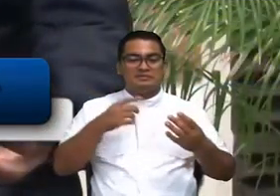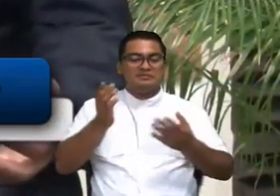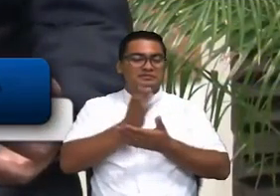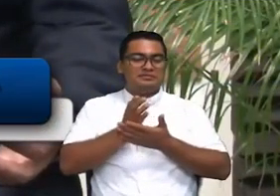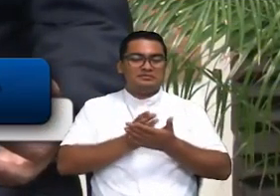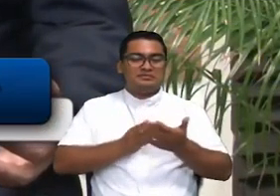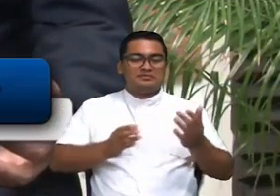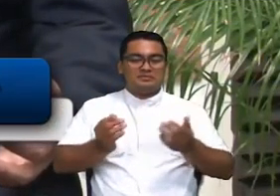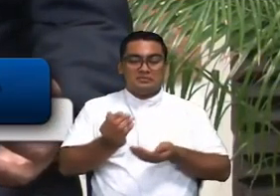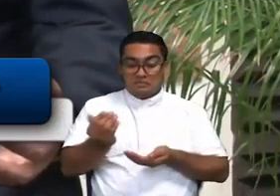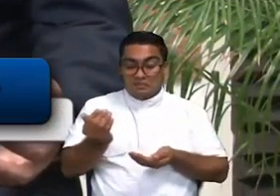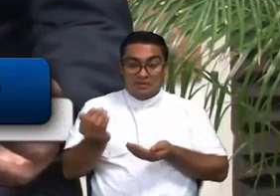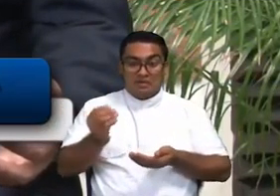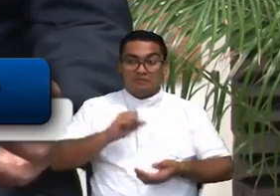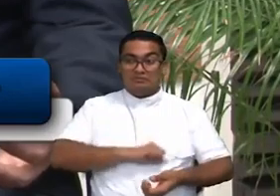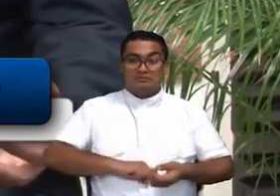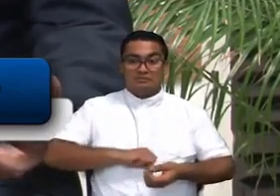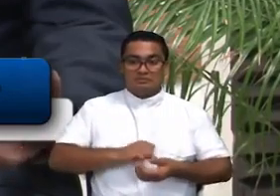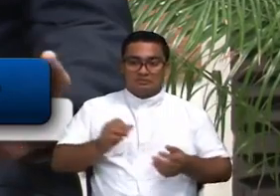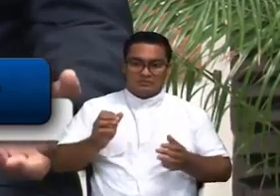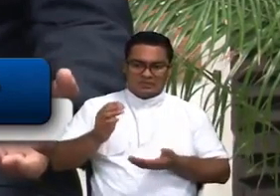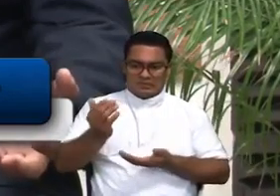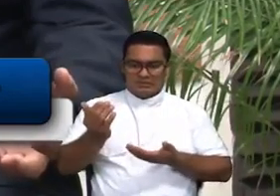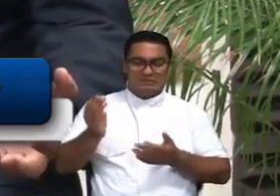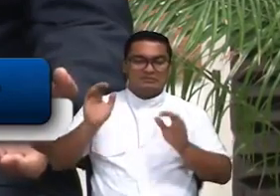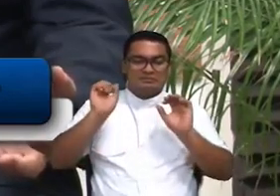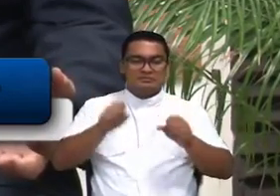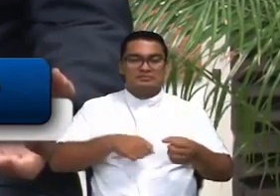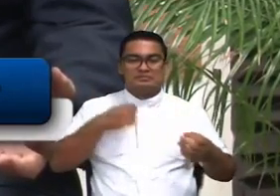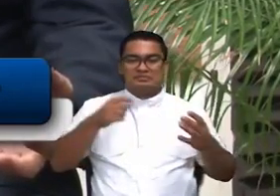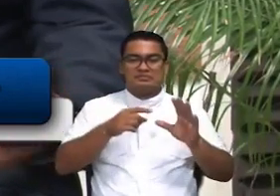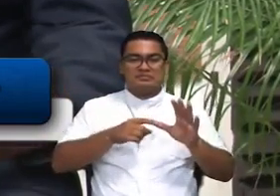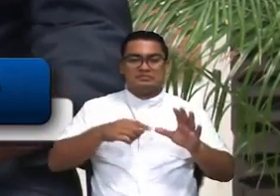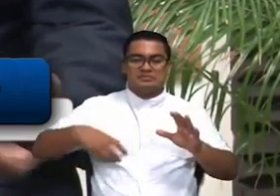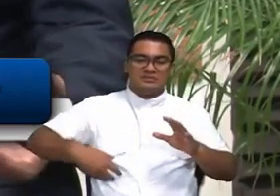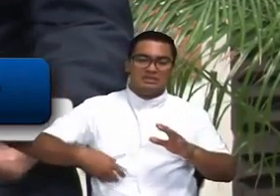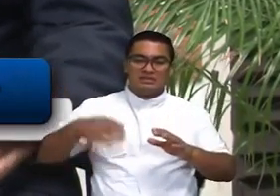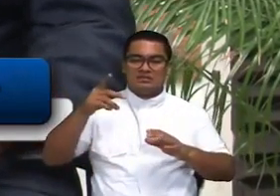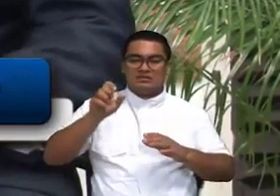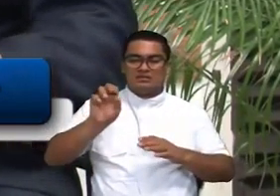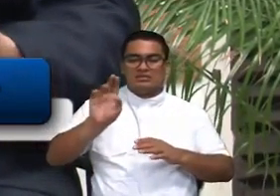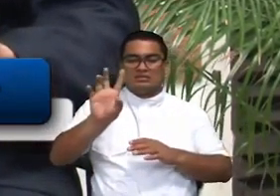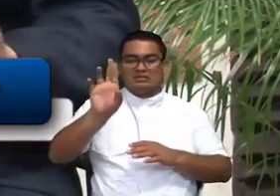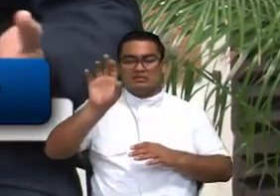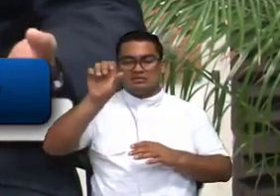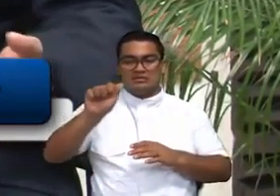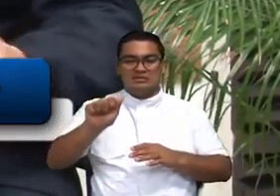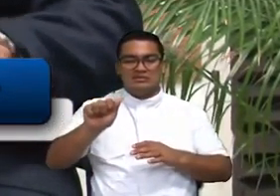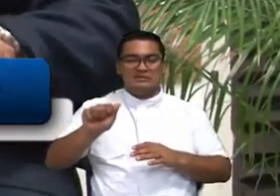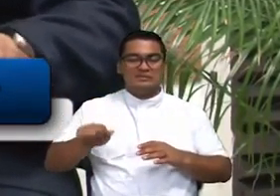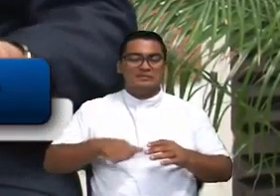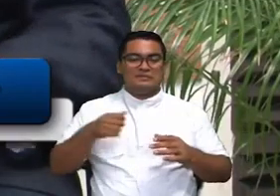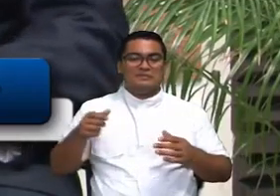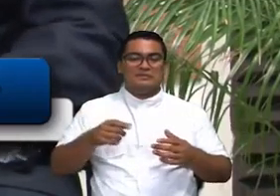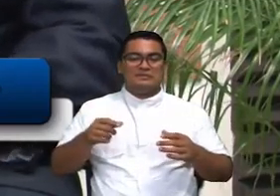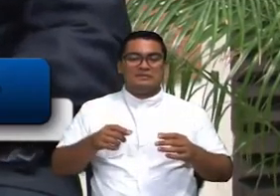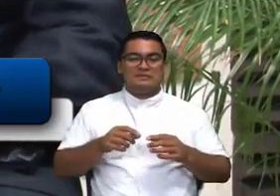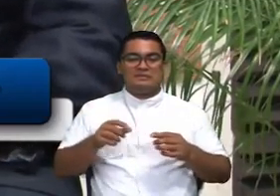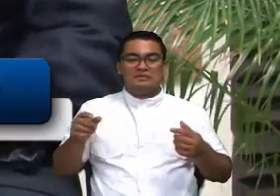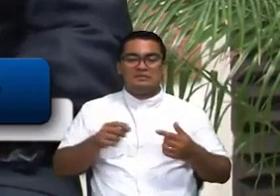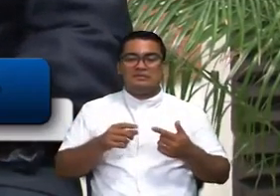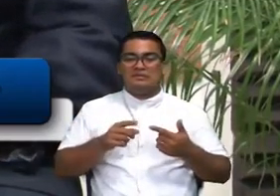malformación fetal con el ultrasonido, podemos detectar pancreatitis en el páncreas, que la glándula pancreática está aumentada de